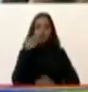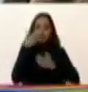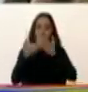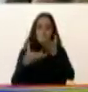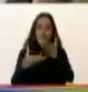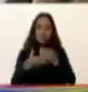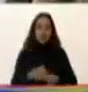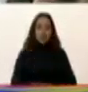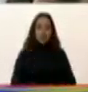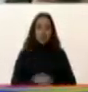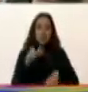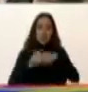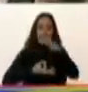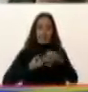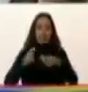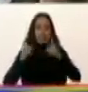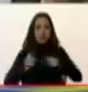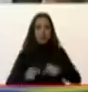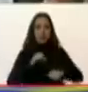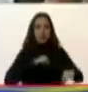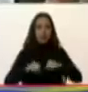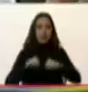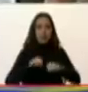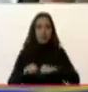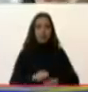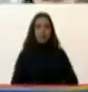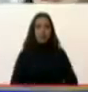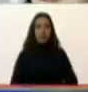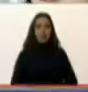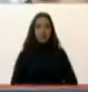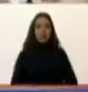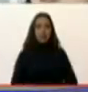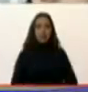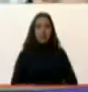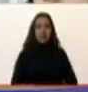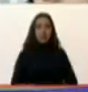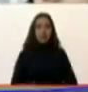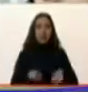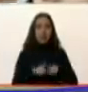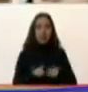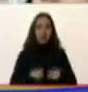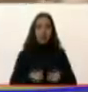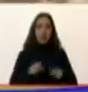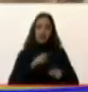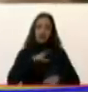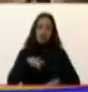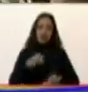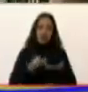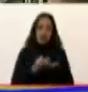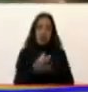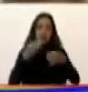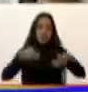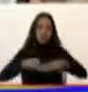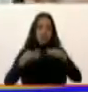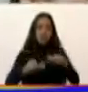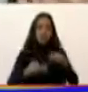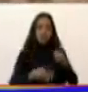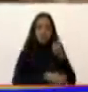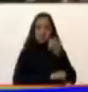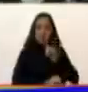describe también a este movimiento, que es leales siempre, traidores